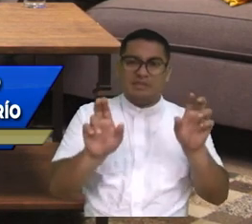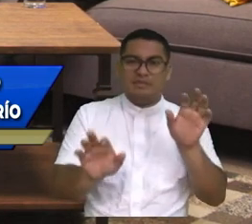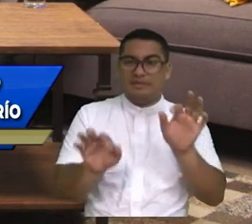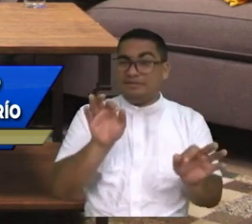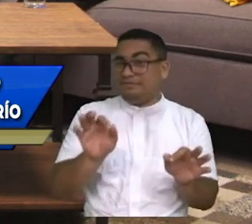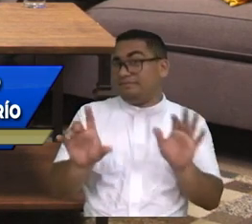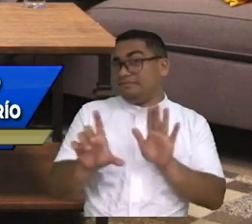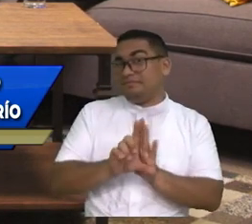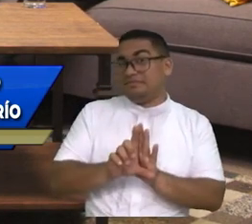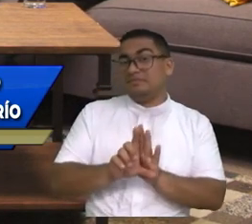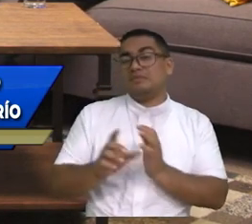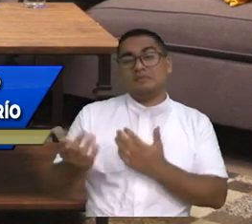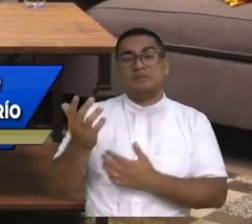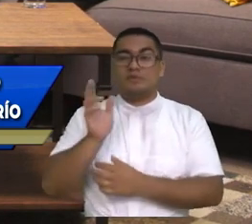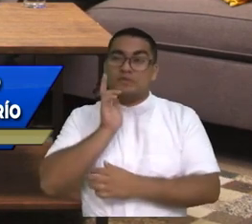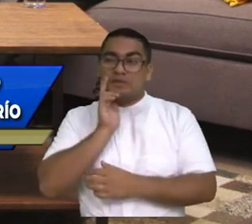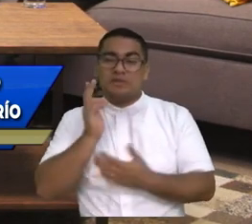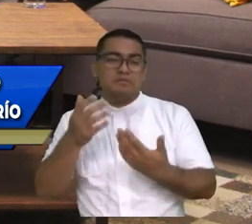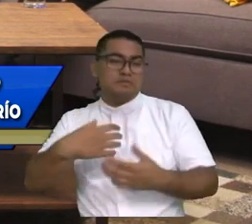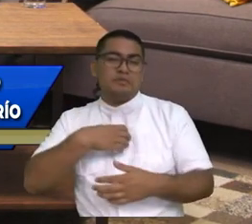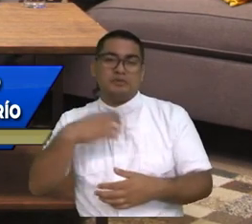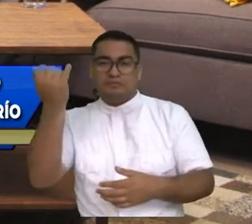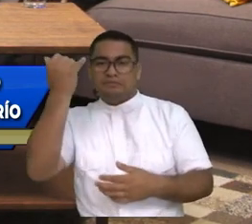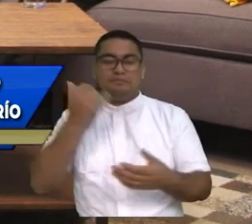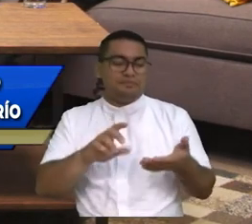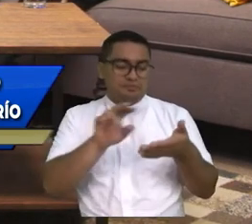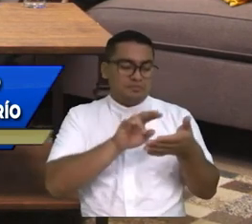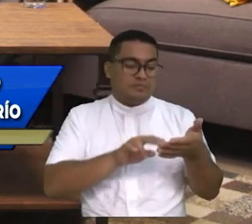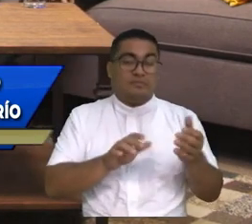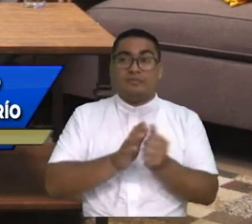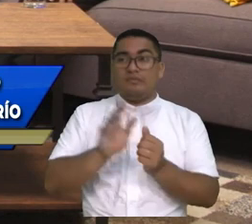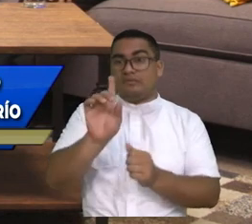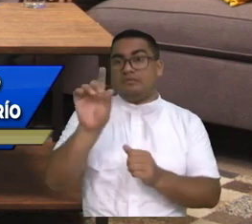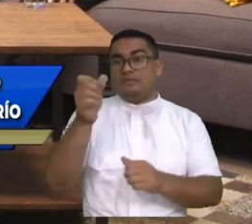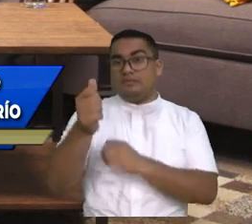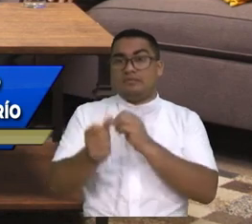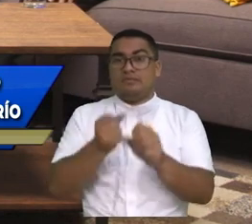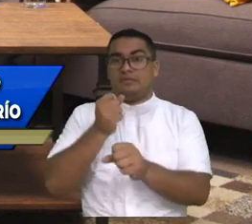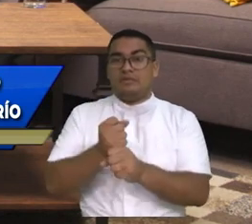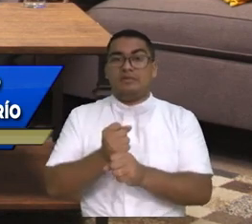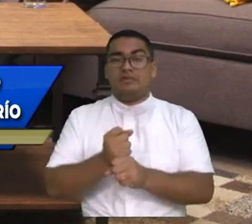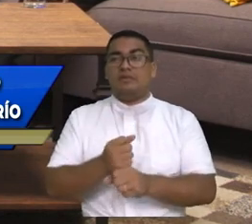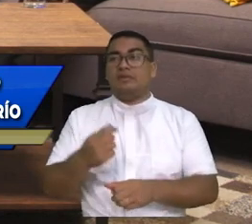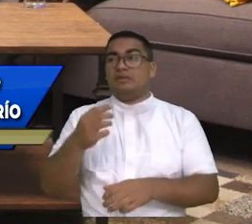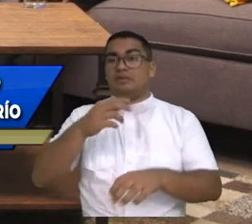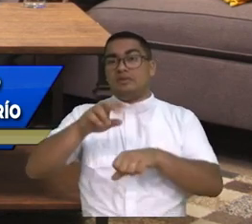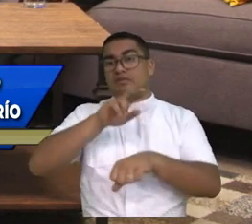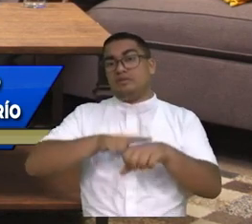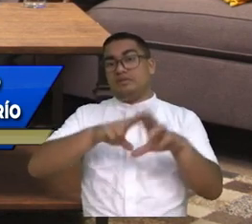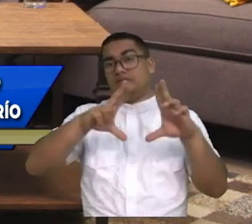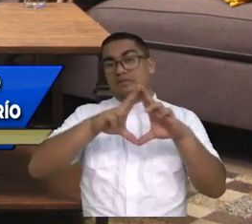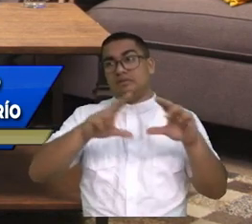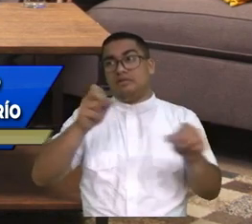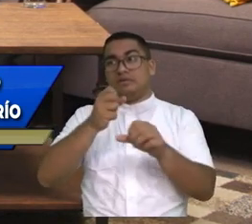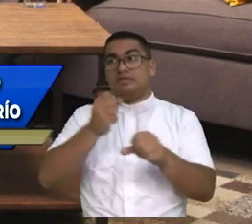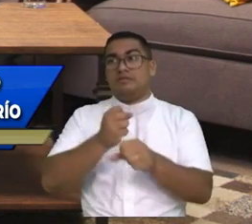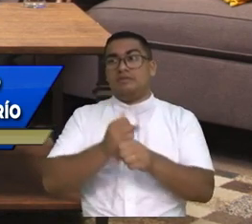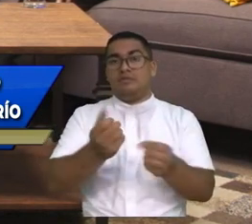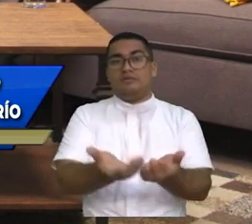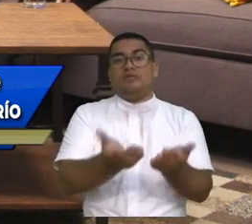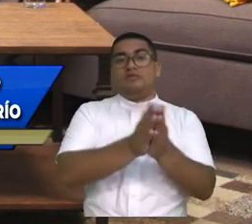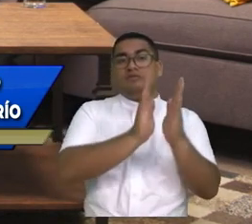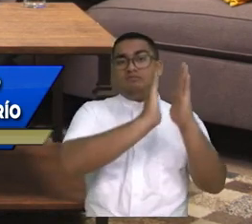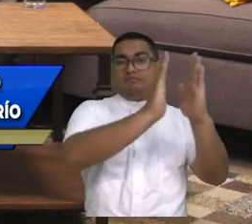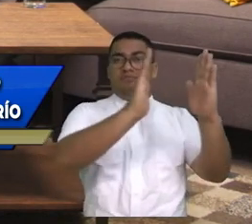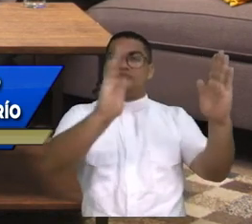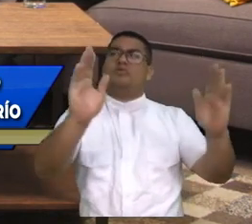autodidacta, las leyó. A los 16 años, trabaja en la Biblioteca Nacional de Nicaragua, que es donde está situado ahorita el Palacio Nacional de